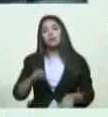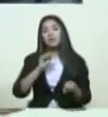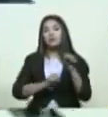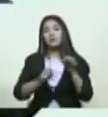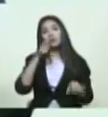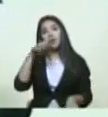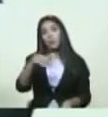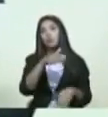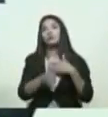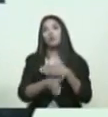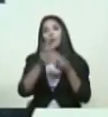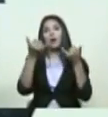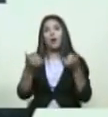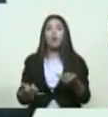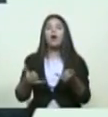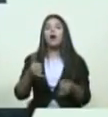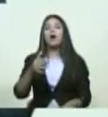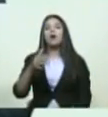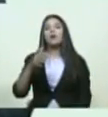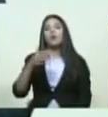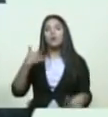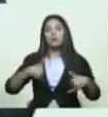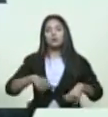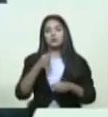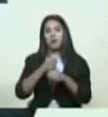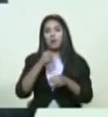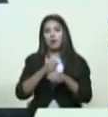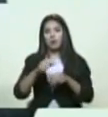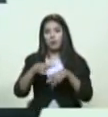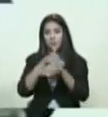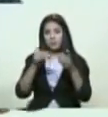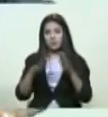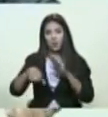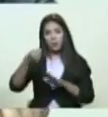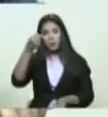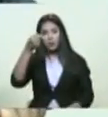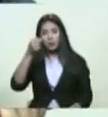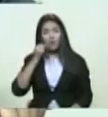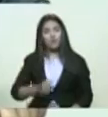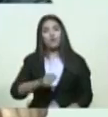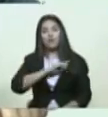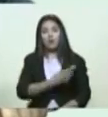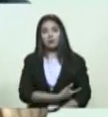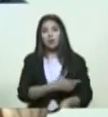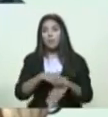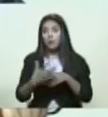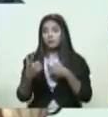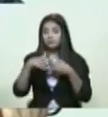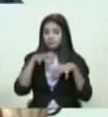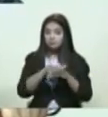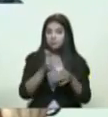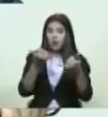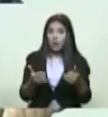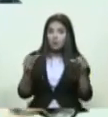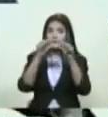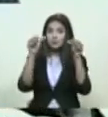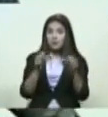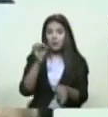pueblo y la mantengo ahora como fiscal general de la República con mayor fuerza porque formamos parte ya del sistema de